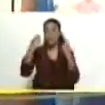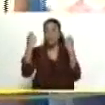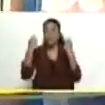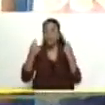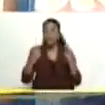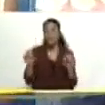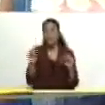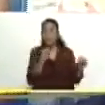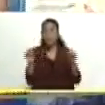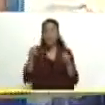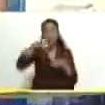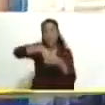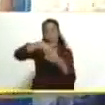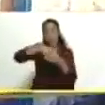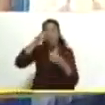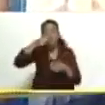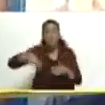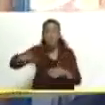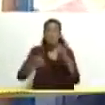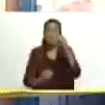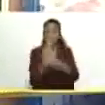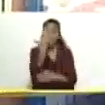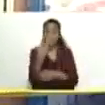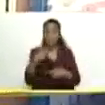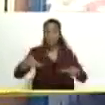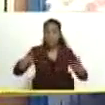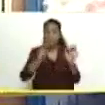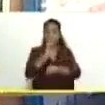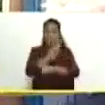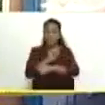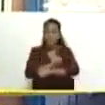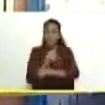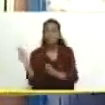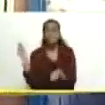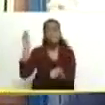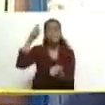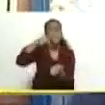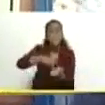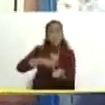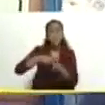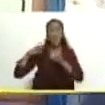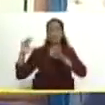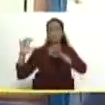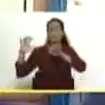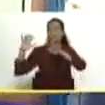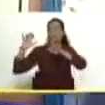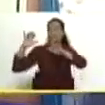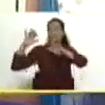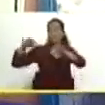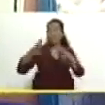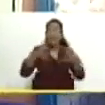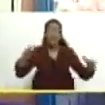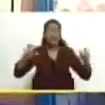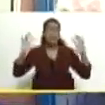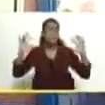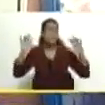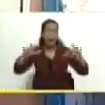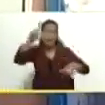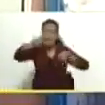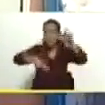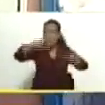era del Movimiento Electoral del Pueblo, fundador. Y vinimos aquí una caravana gigantesca, gigantesca de